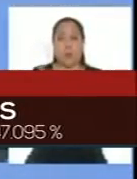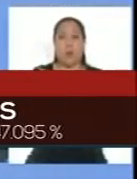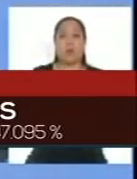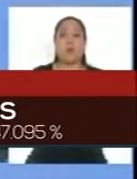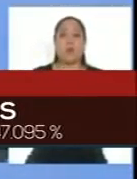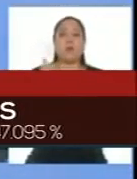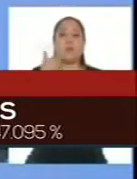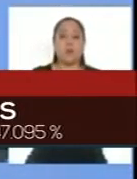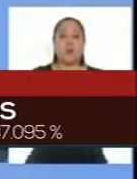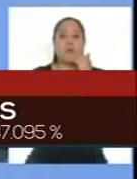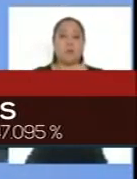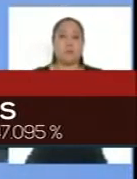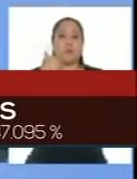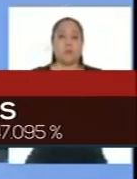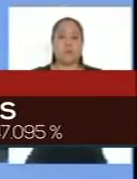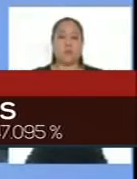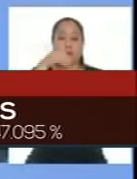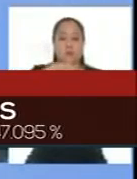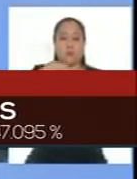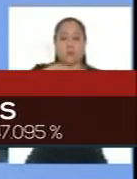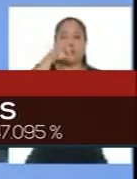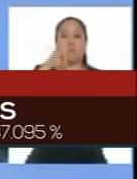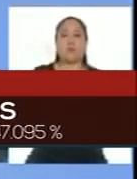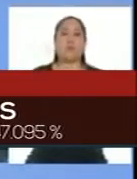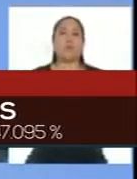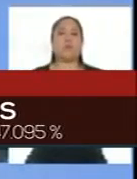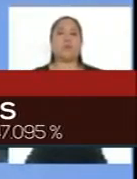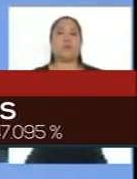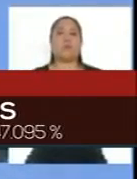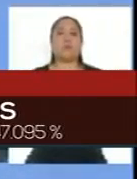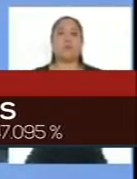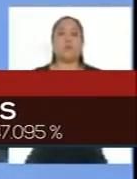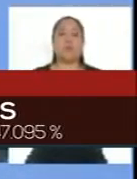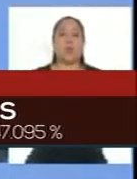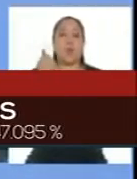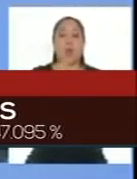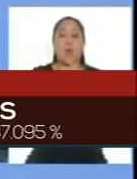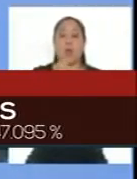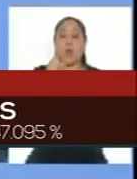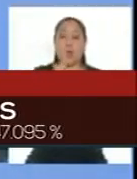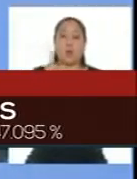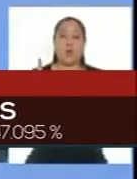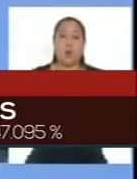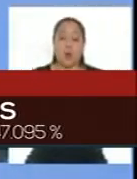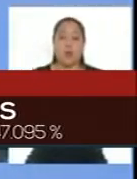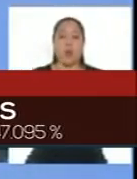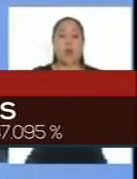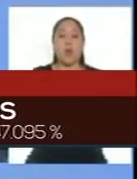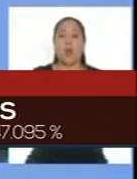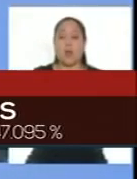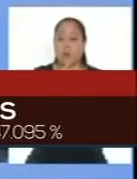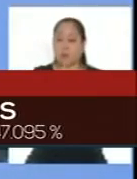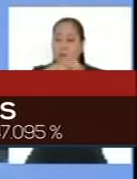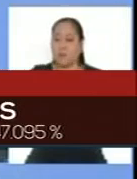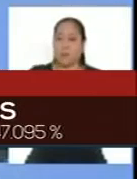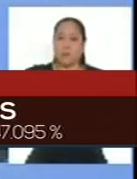a cada nivel de elección, en cada ámbito, en cada circunscripción.